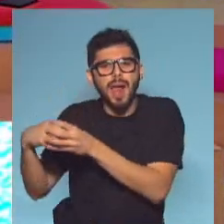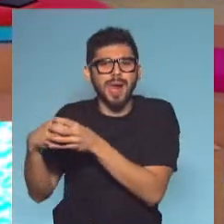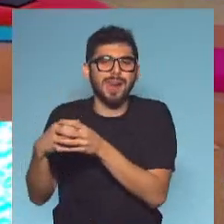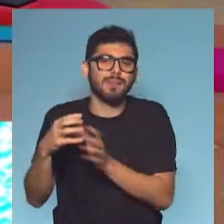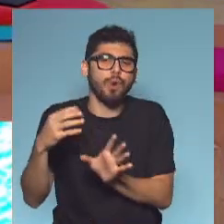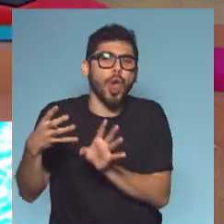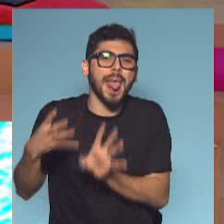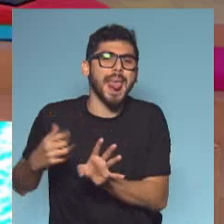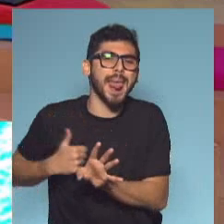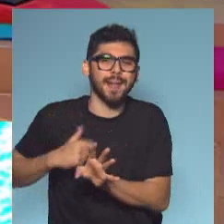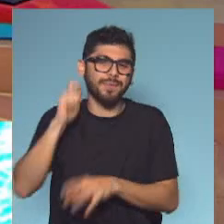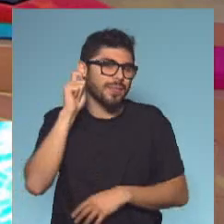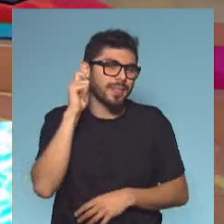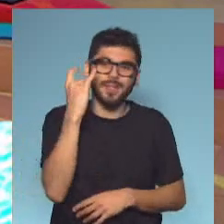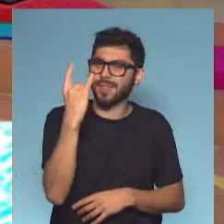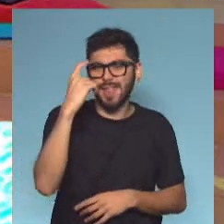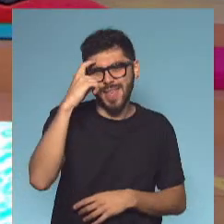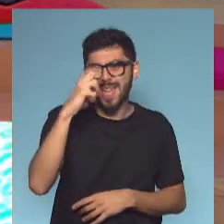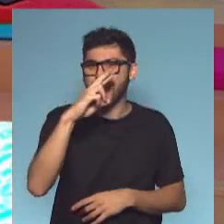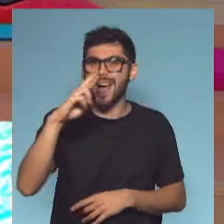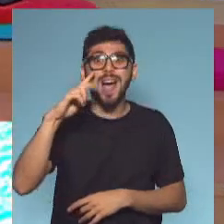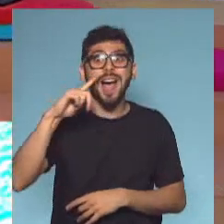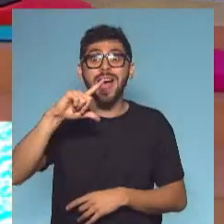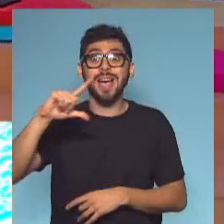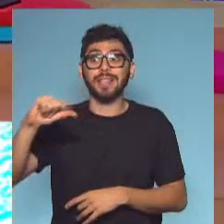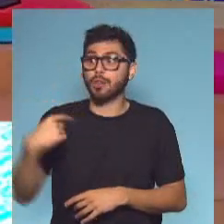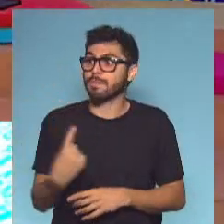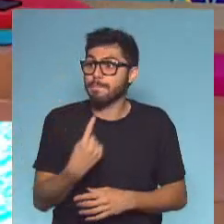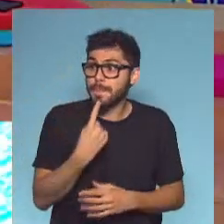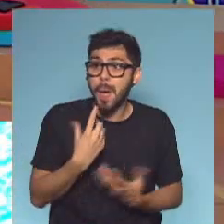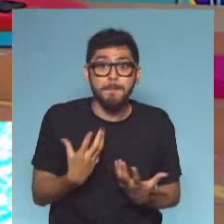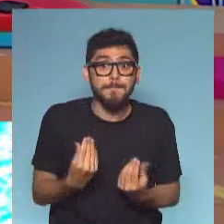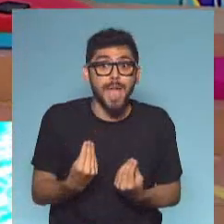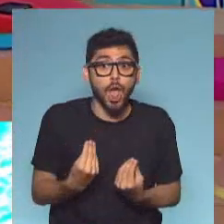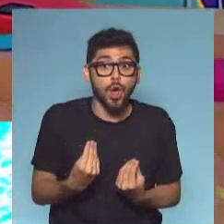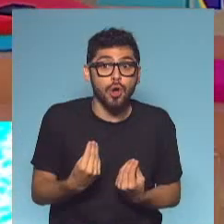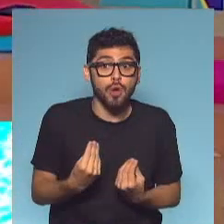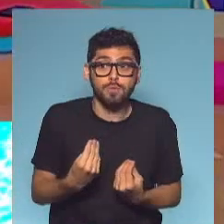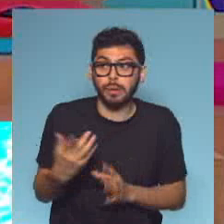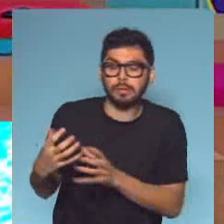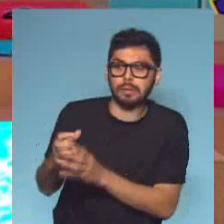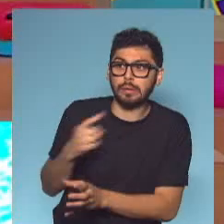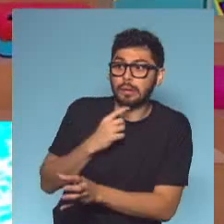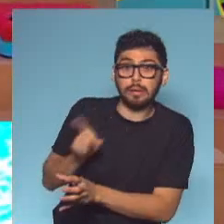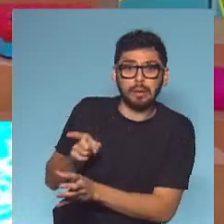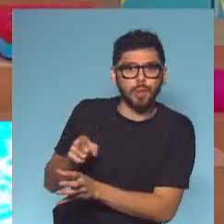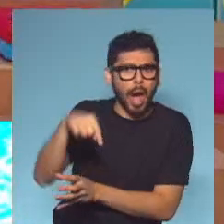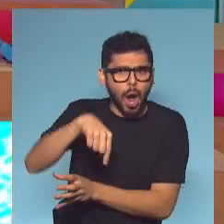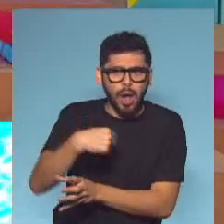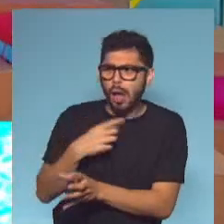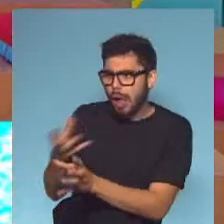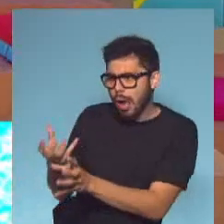han metido muchísimo, muchísimo miedo, y en estos momentos ya nosotros no tenemos miedo de la guerrilla, tenemos miedo de lo que está pasando ahora, del gobierno